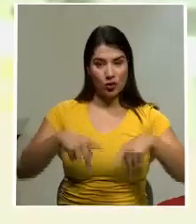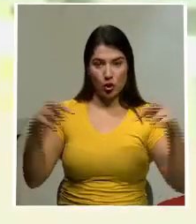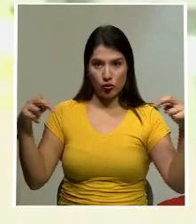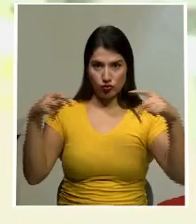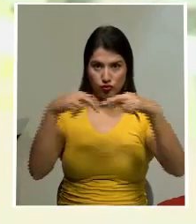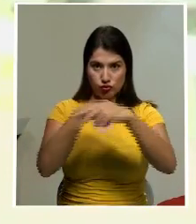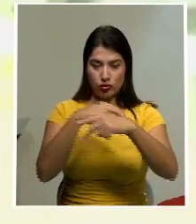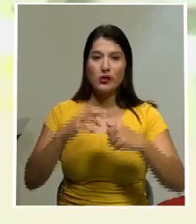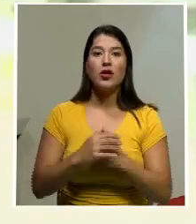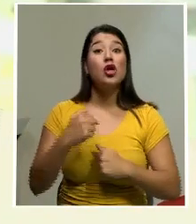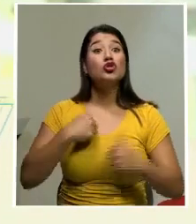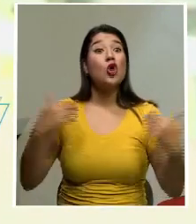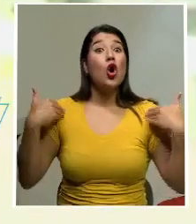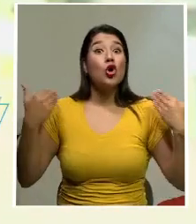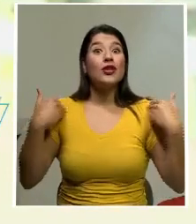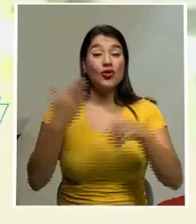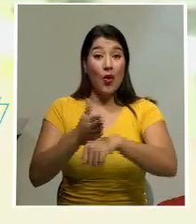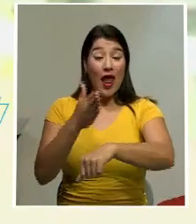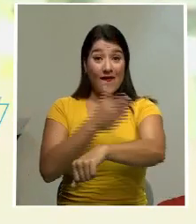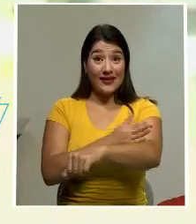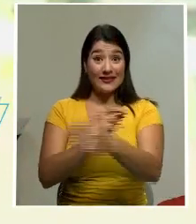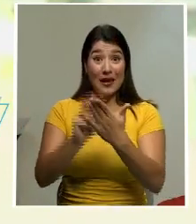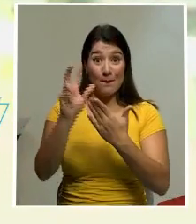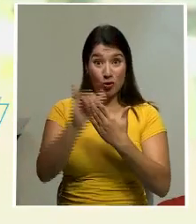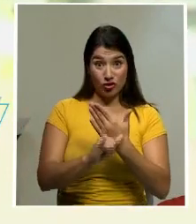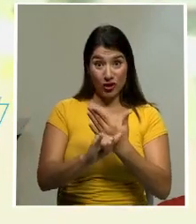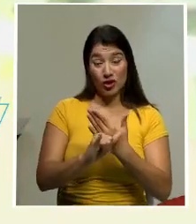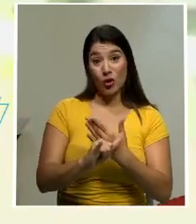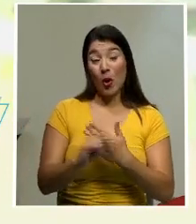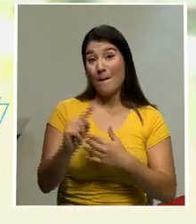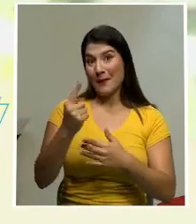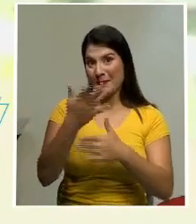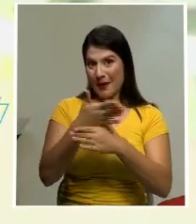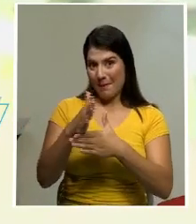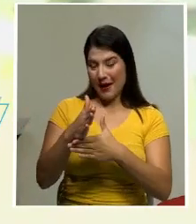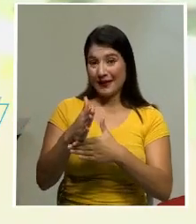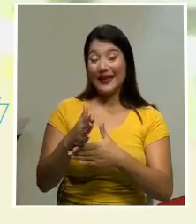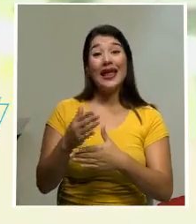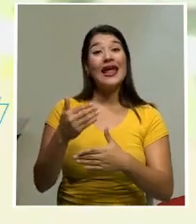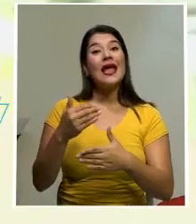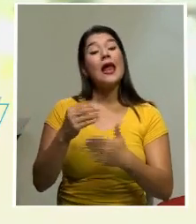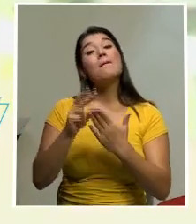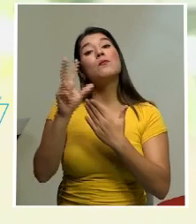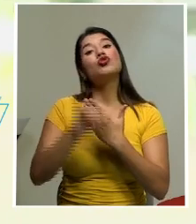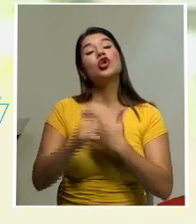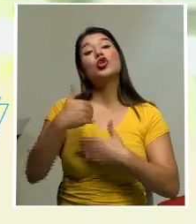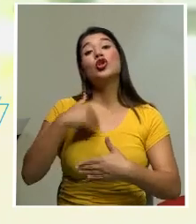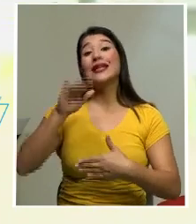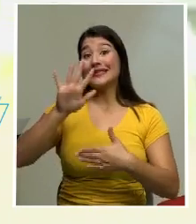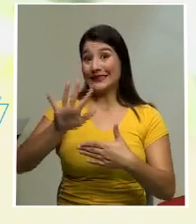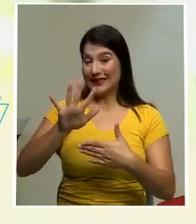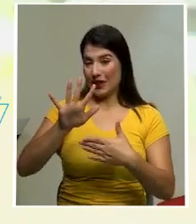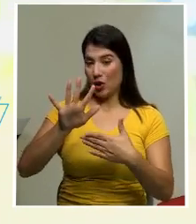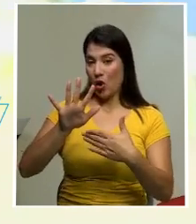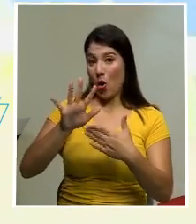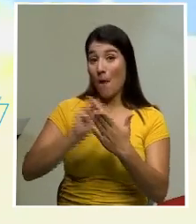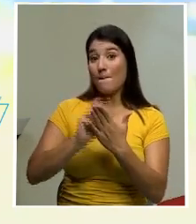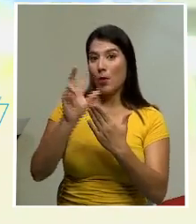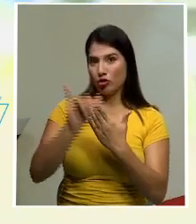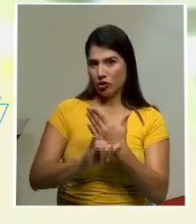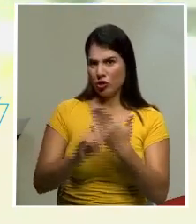las obras del primer paquete. Cinco obras que ya tienen en promedio